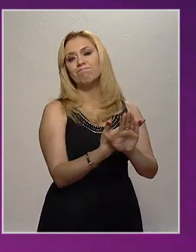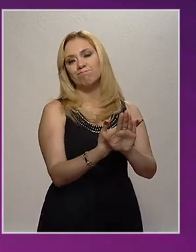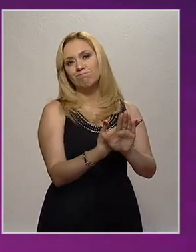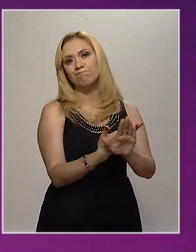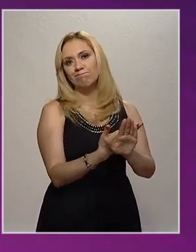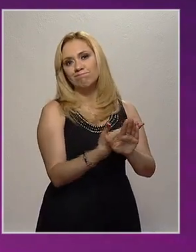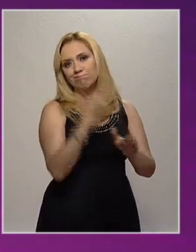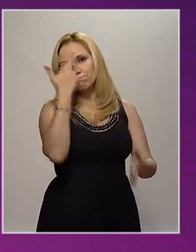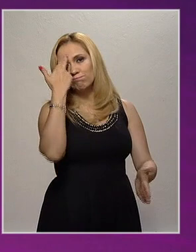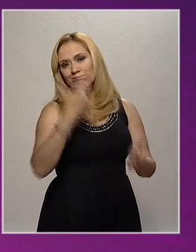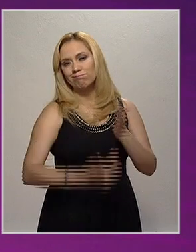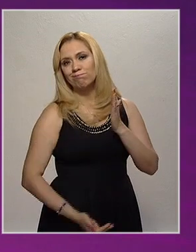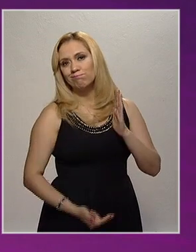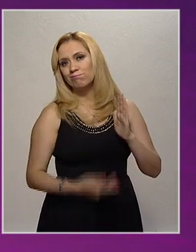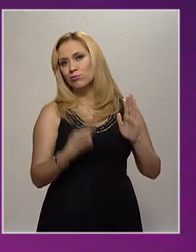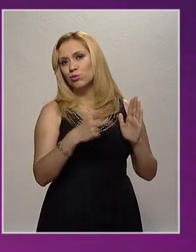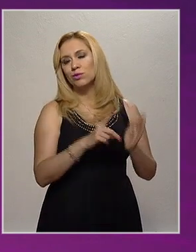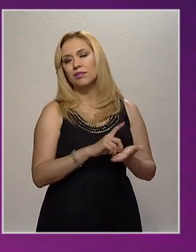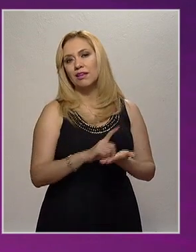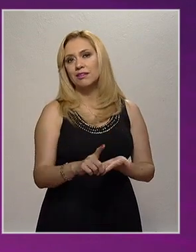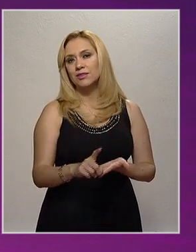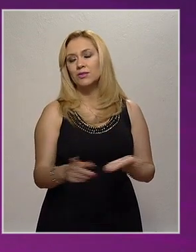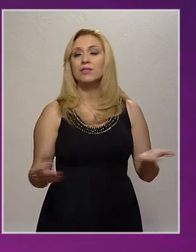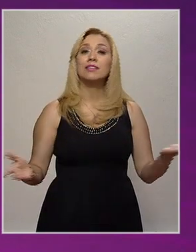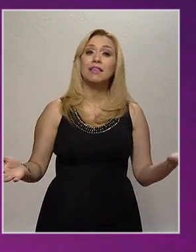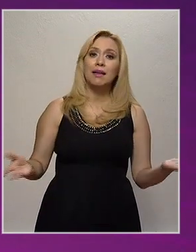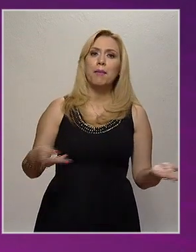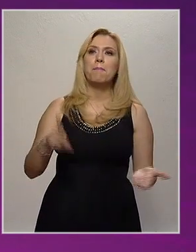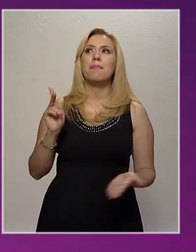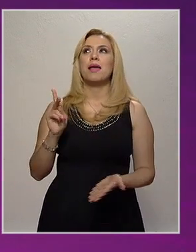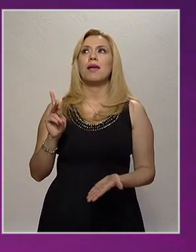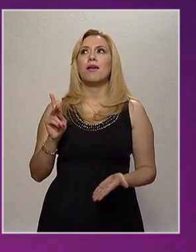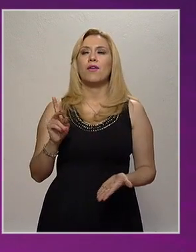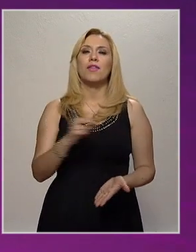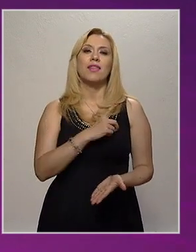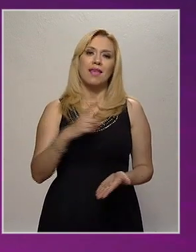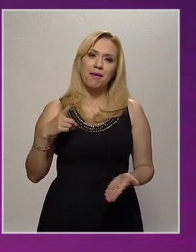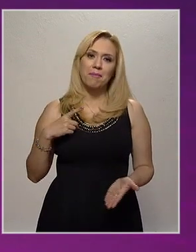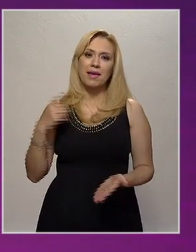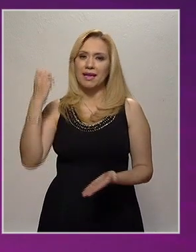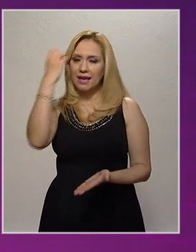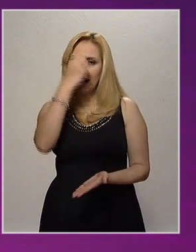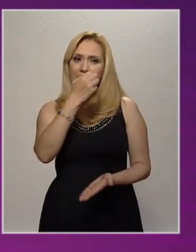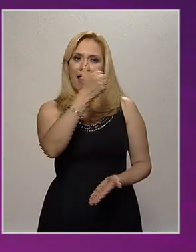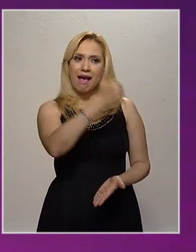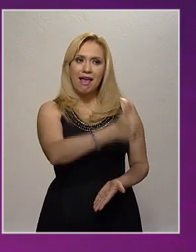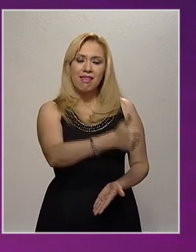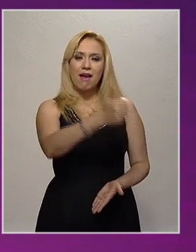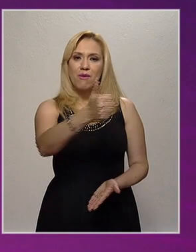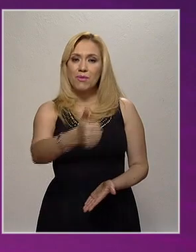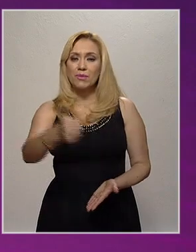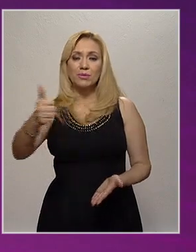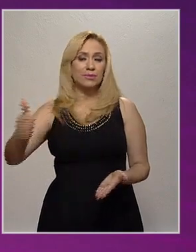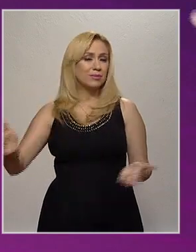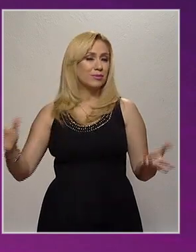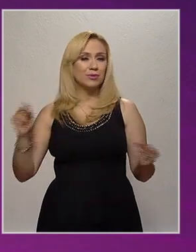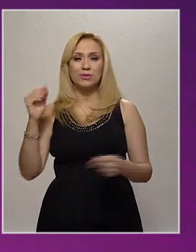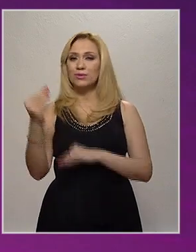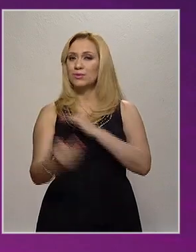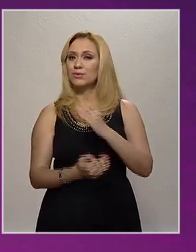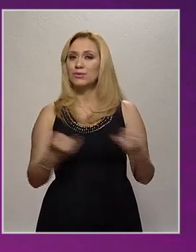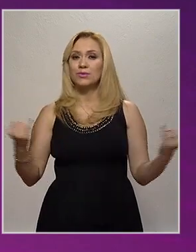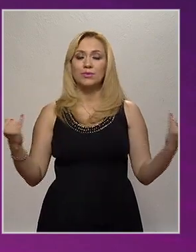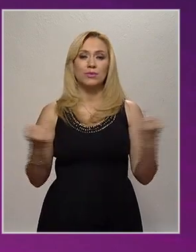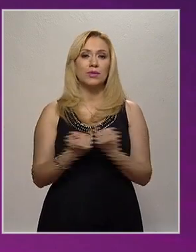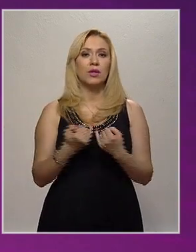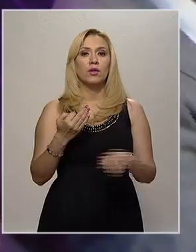obstétrica más bien, pero yo creo que sí es algo que se tendría que evaluar caso por caso, pero y si nos podemos quedar nada más